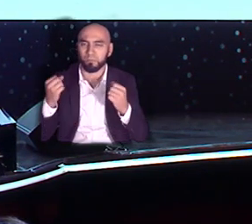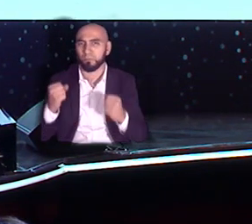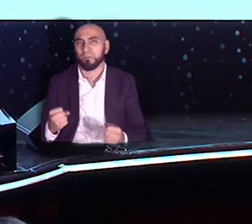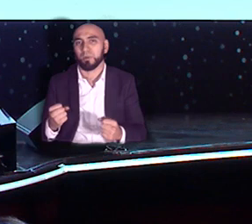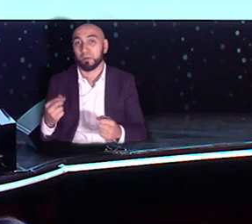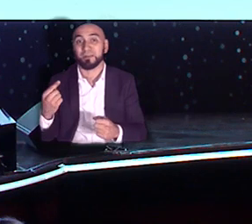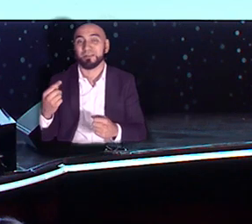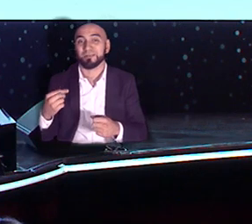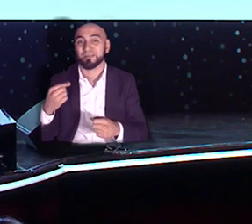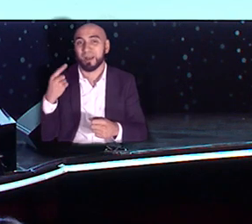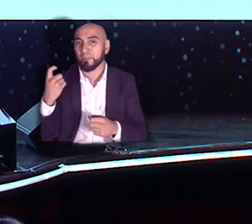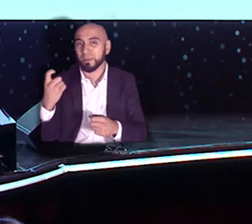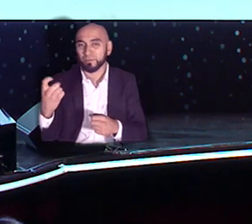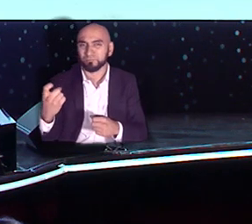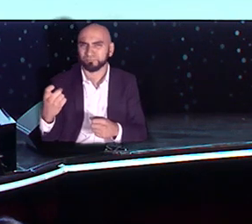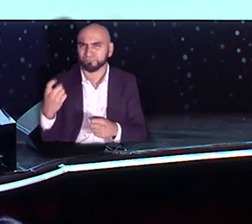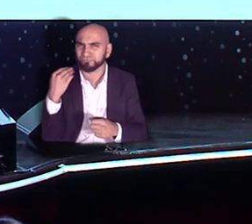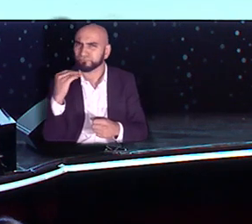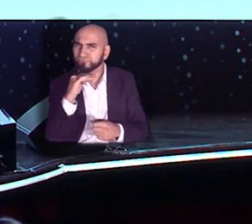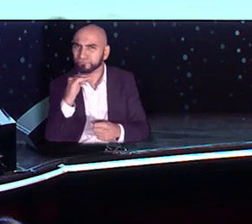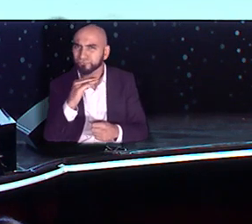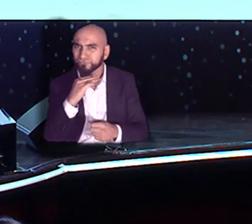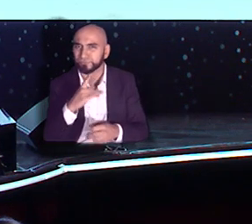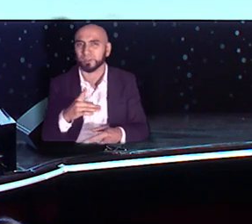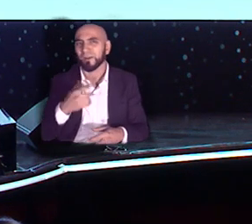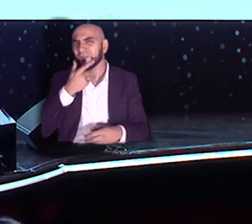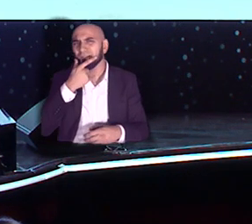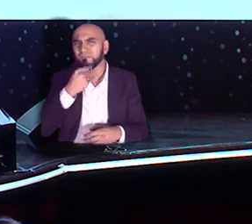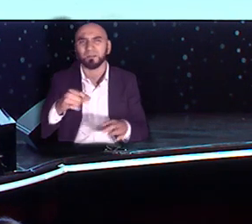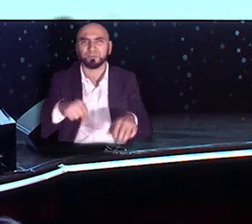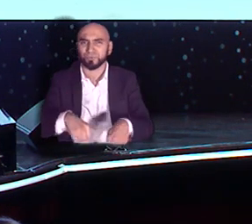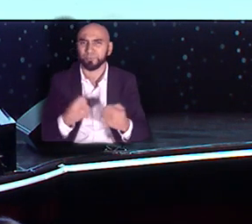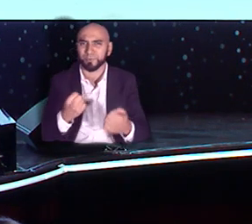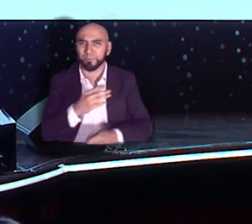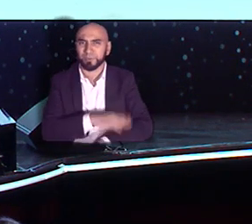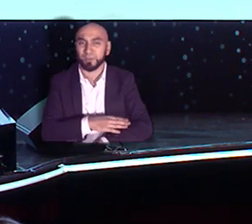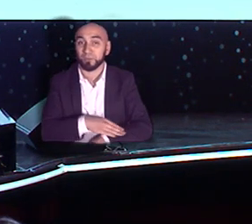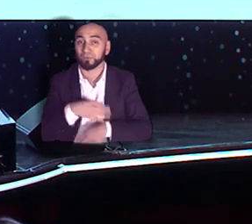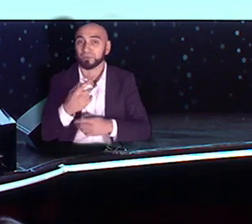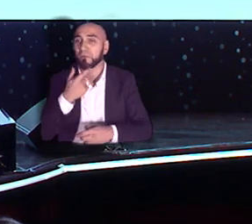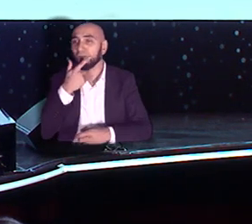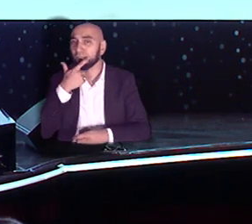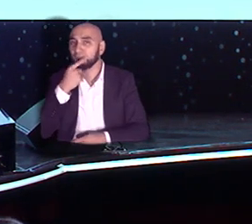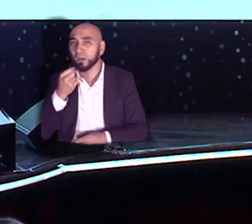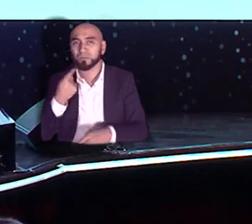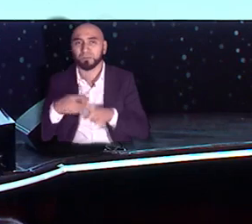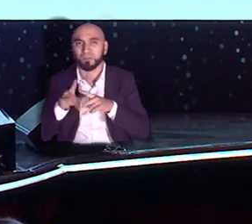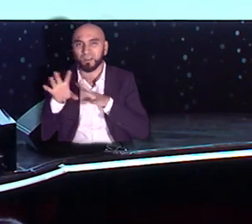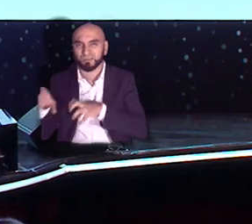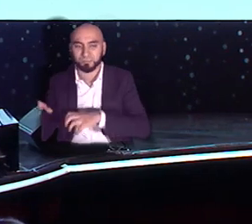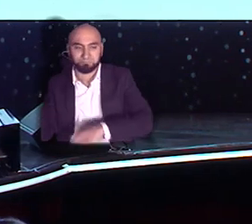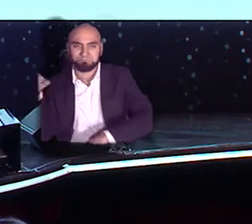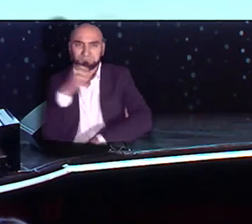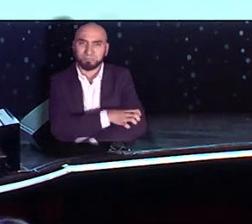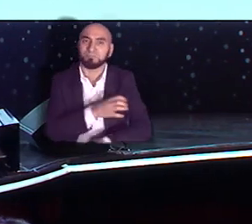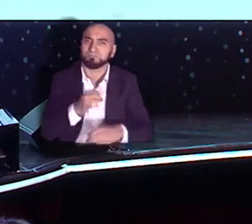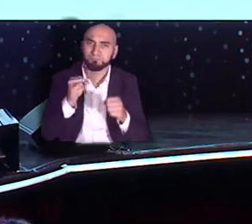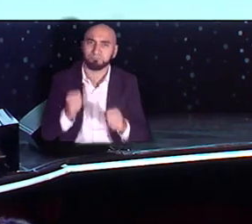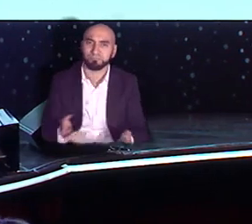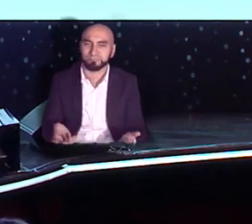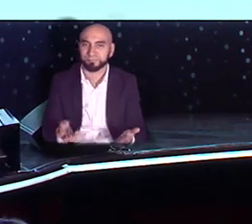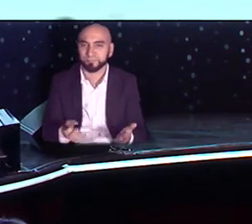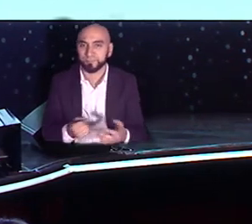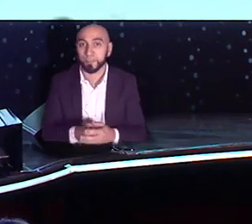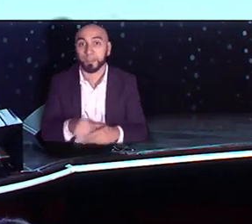rápidos se rompían las piernas y por lo tanto eran más fáciles de ser atrapados por un depredador. La concesión es una de las